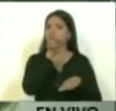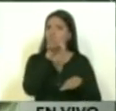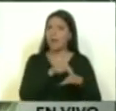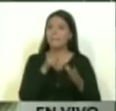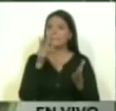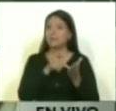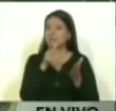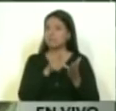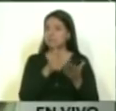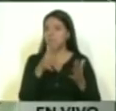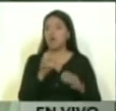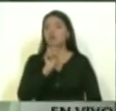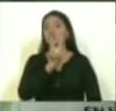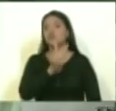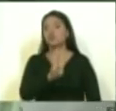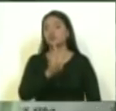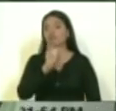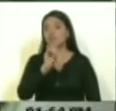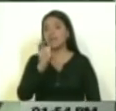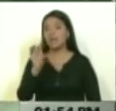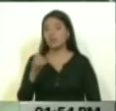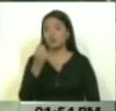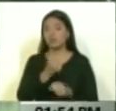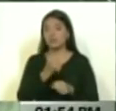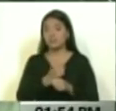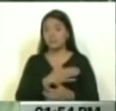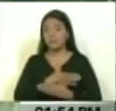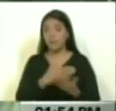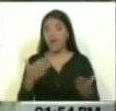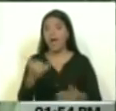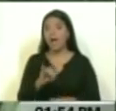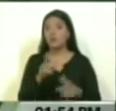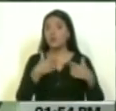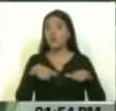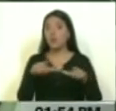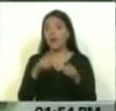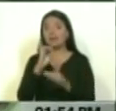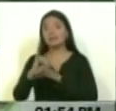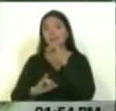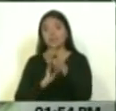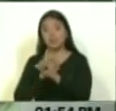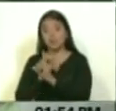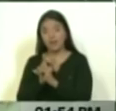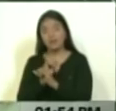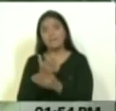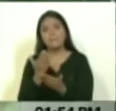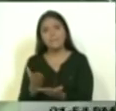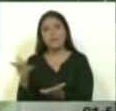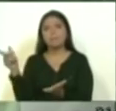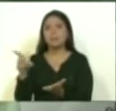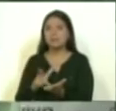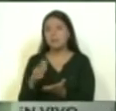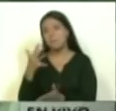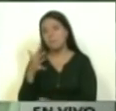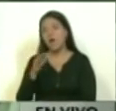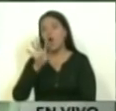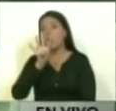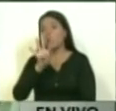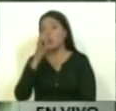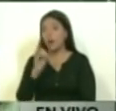más de 200 prestadores de servicios. Tenemos un pabellón internacional donde participan más de